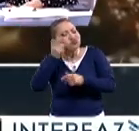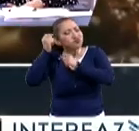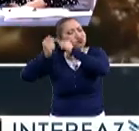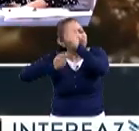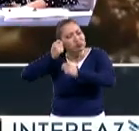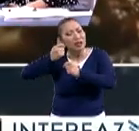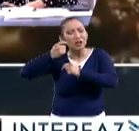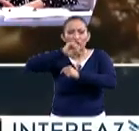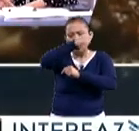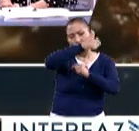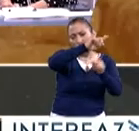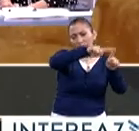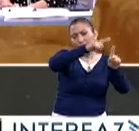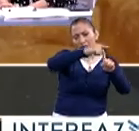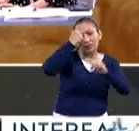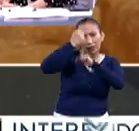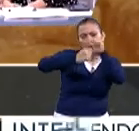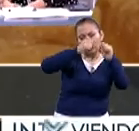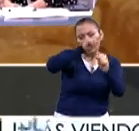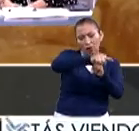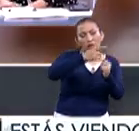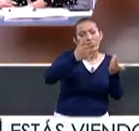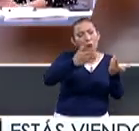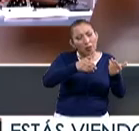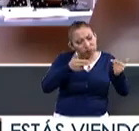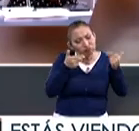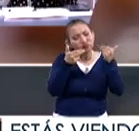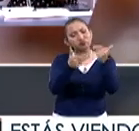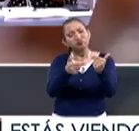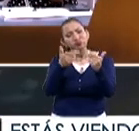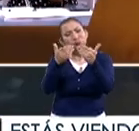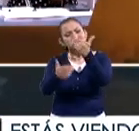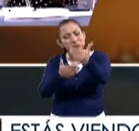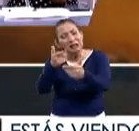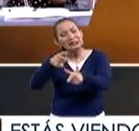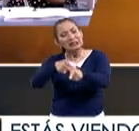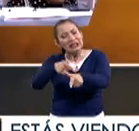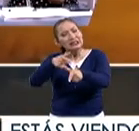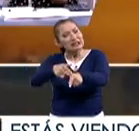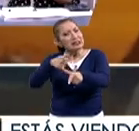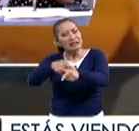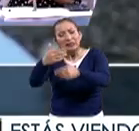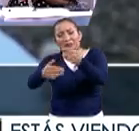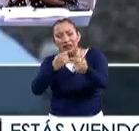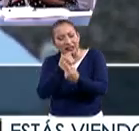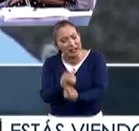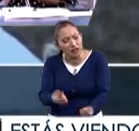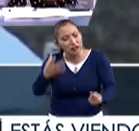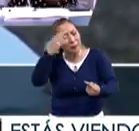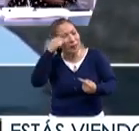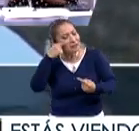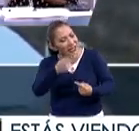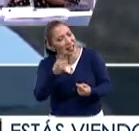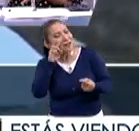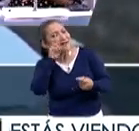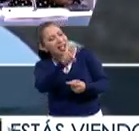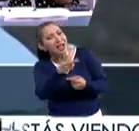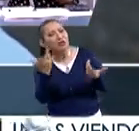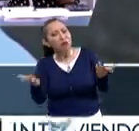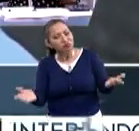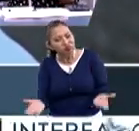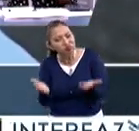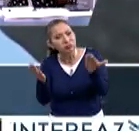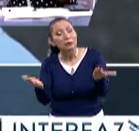así como muchas otras que tenemos los mexicanos, pues de alguna forma se preserve, que los niños aprendan, que lo sigan